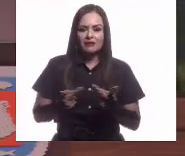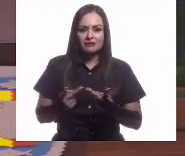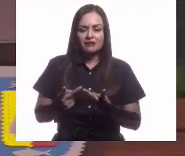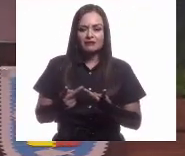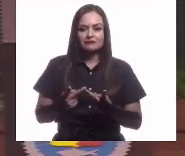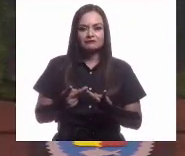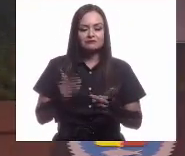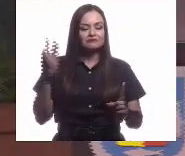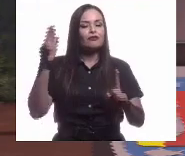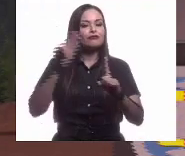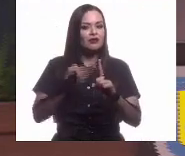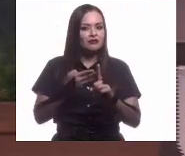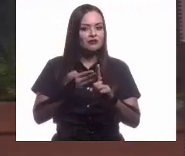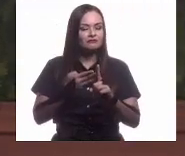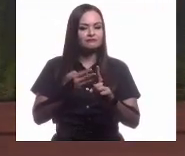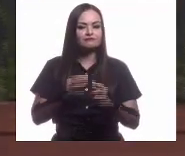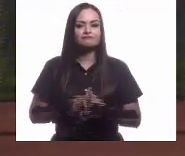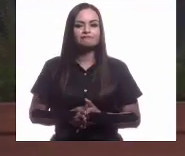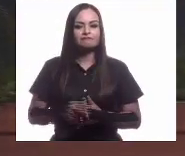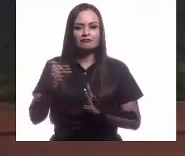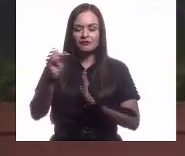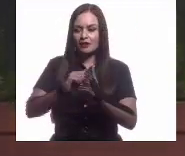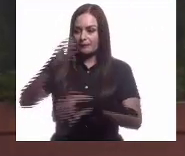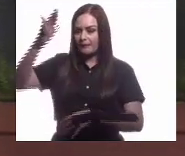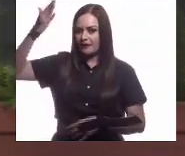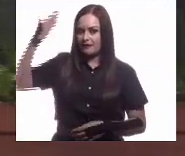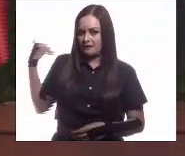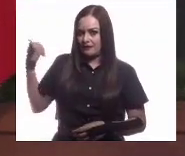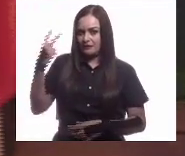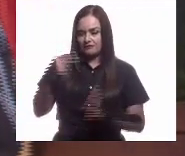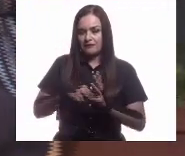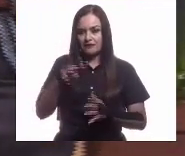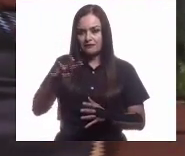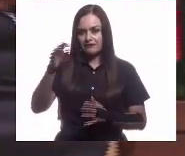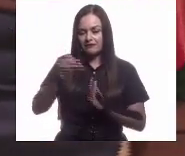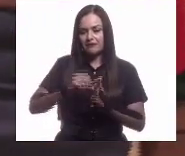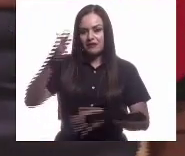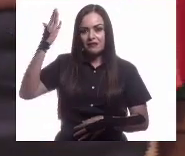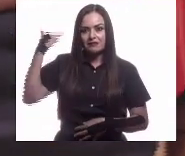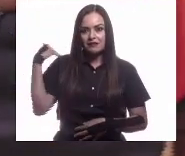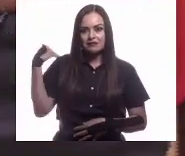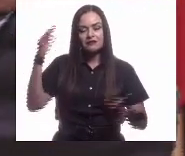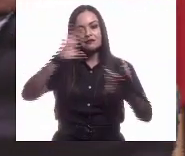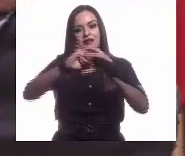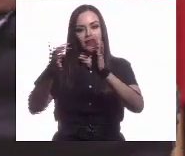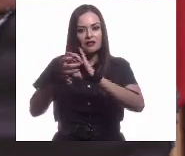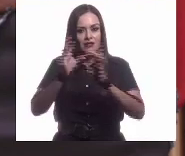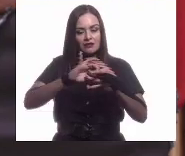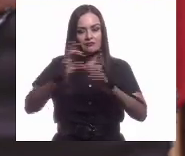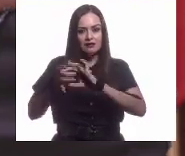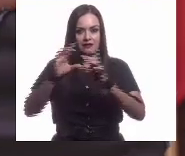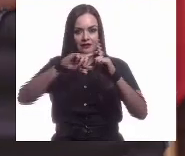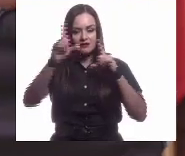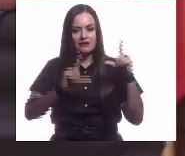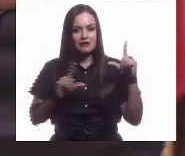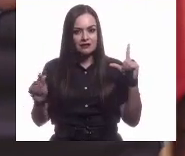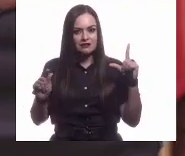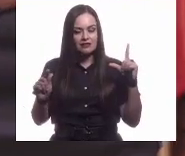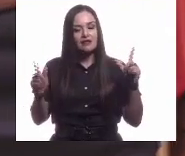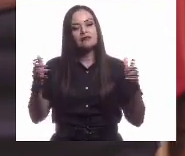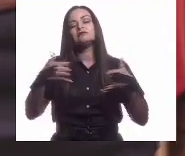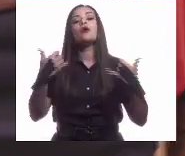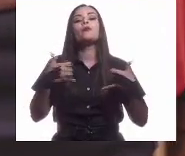proponemos. Hace algunos meses, este mismo año, se celebró la Olimpiada Nacional y la Olimpiada Nacional